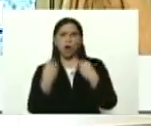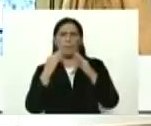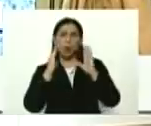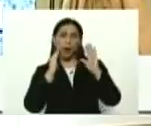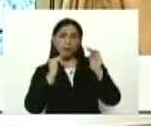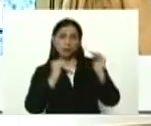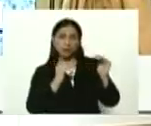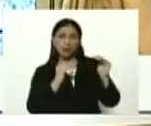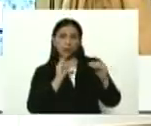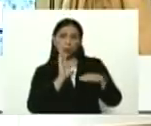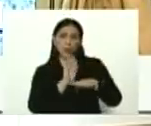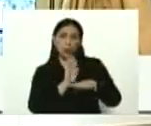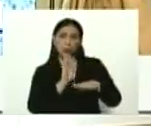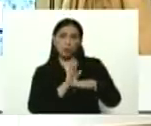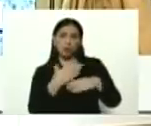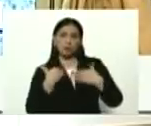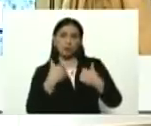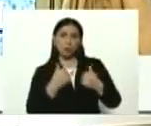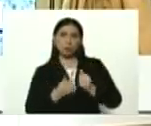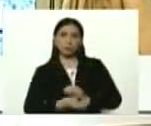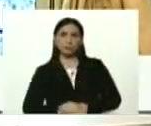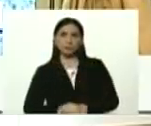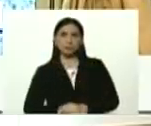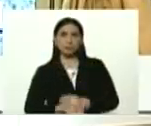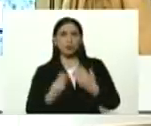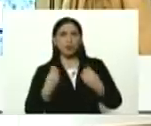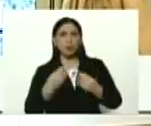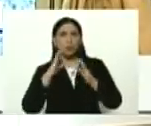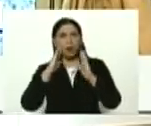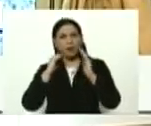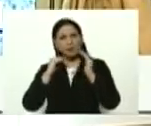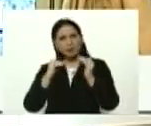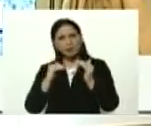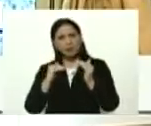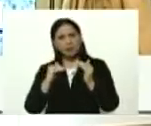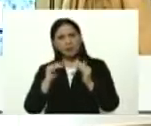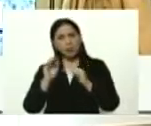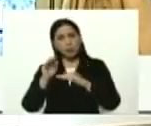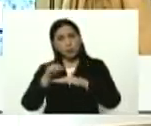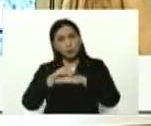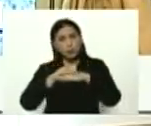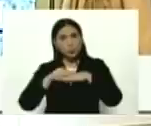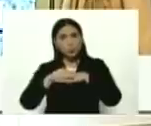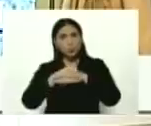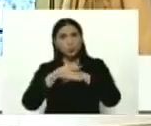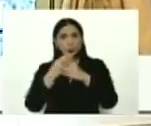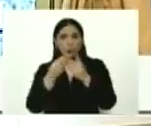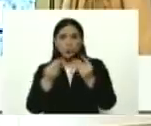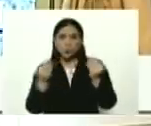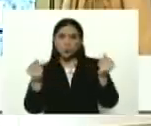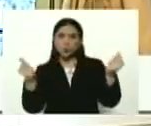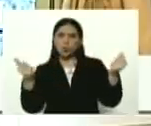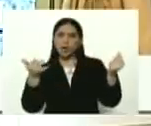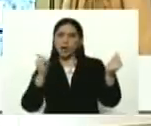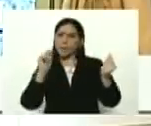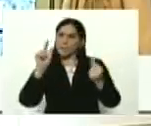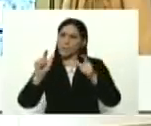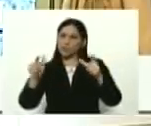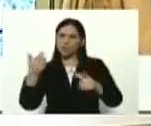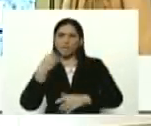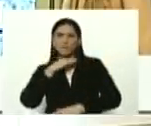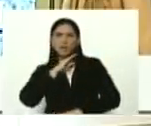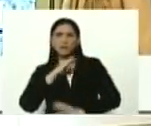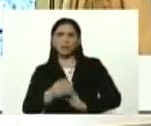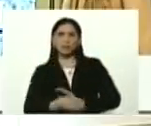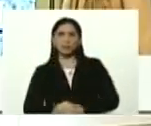atender, cuidar la salud y cómo atender y curar al que esté